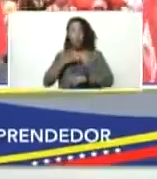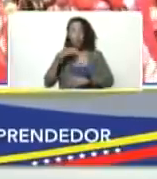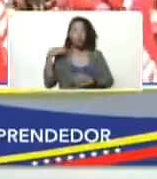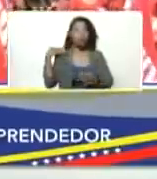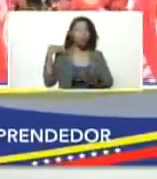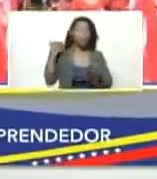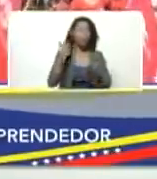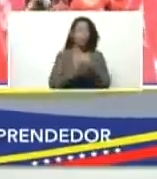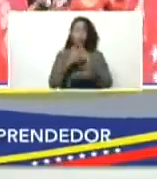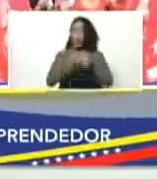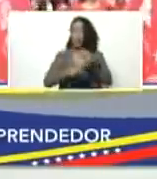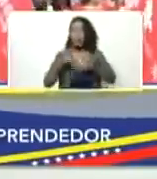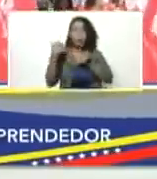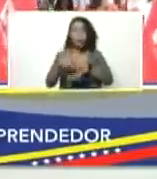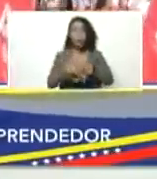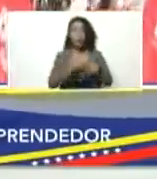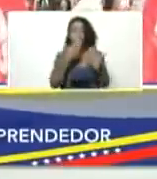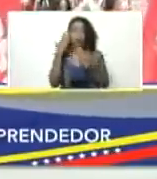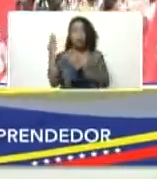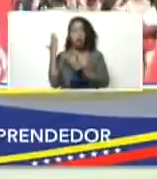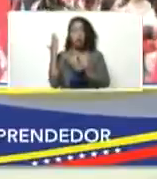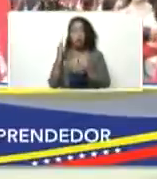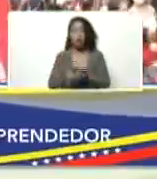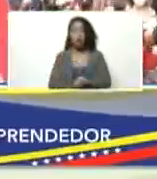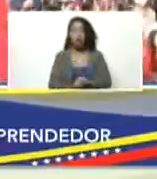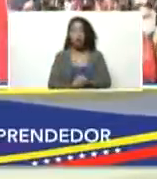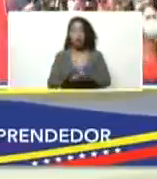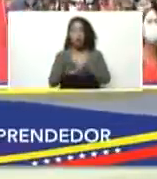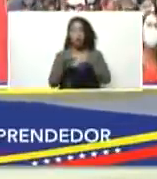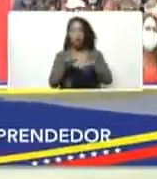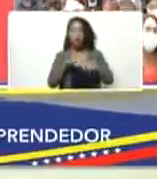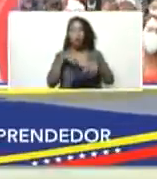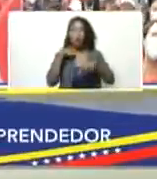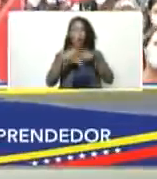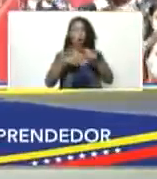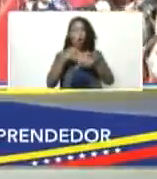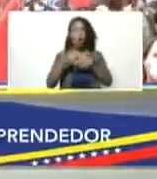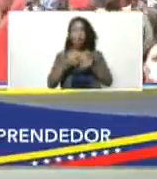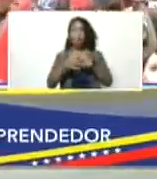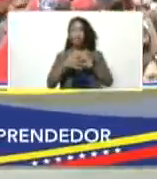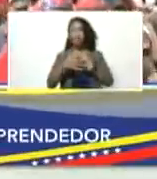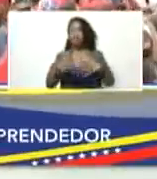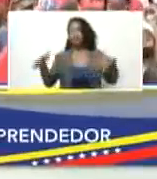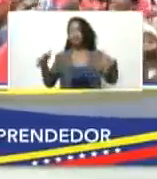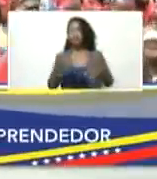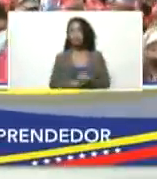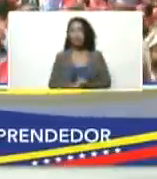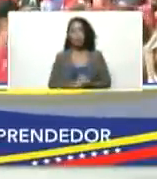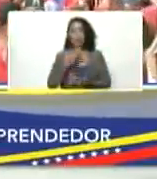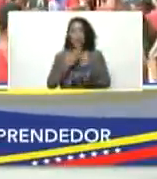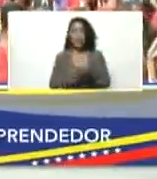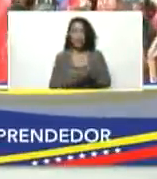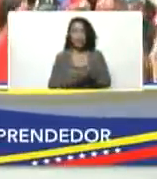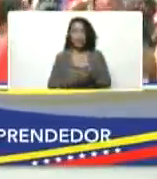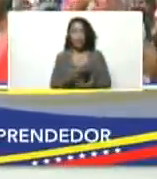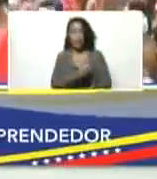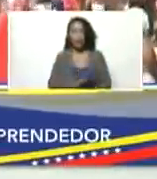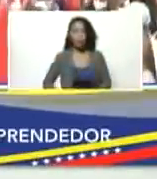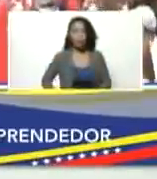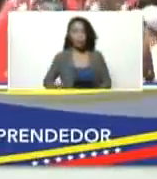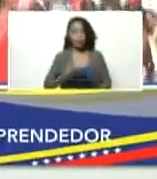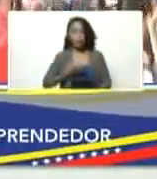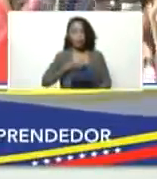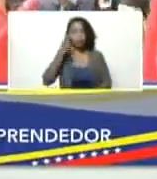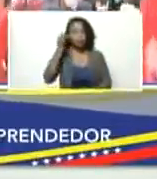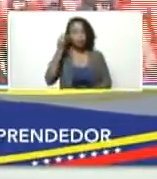que no hacíamos una marcha como esa, mi comandante. Muy bella, llena de colorido. Gracias, Carmen Teresa. De Caracas, la